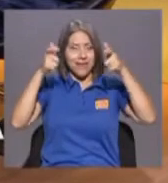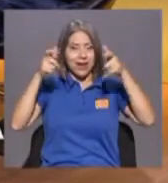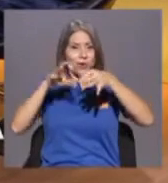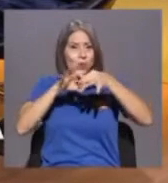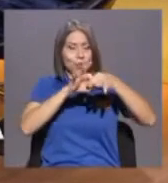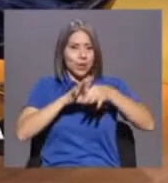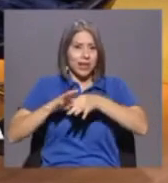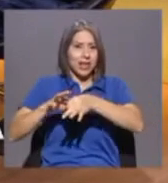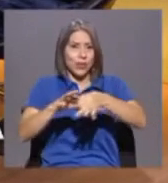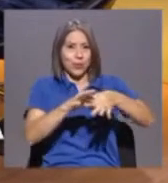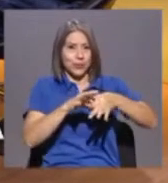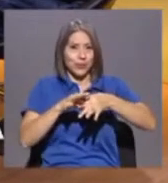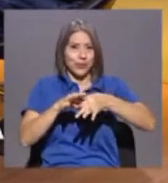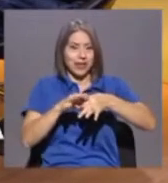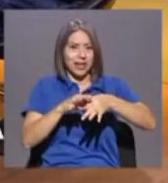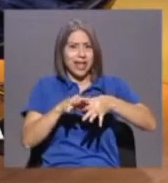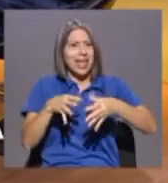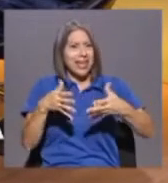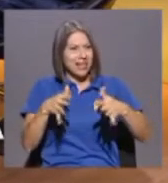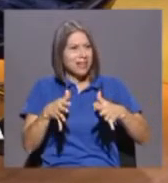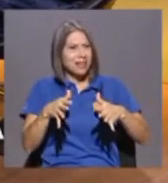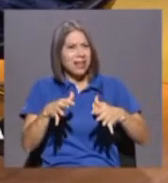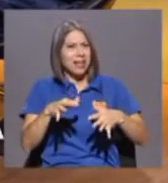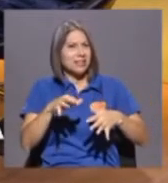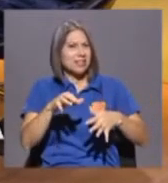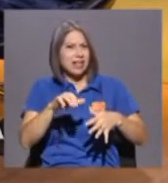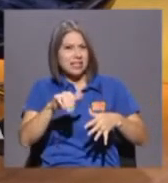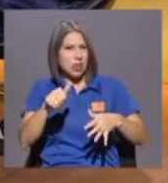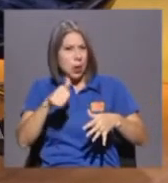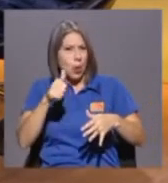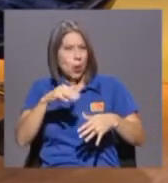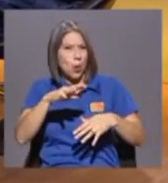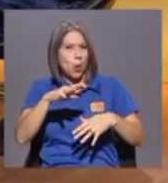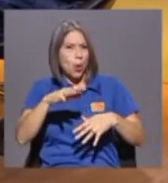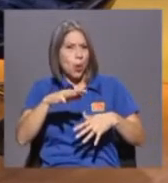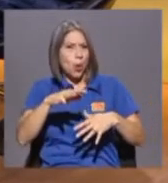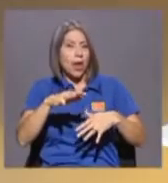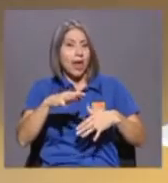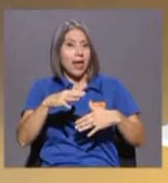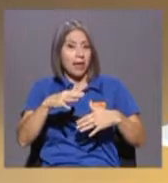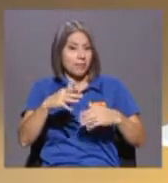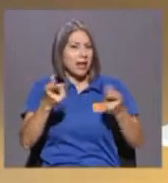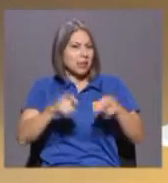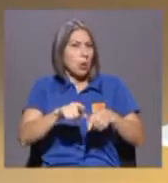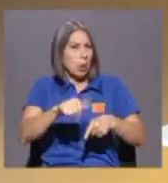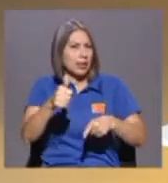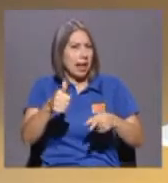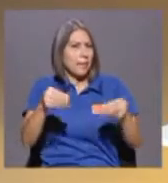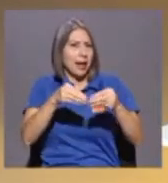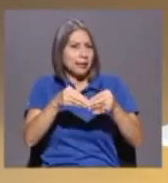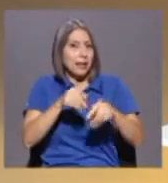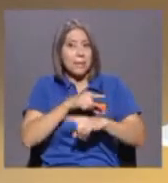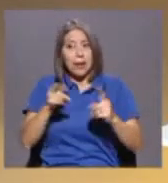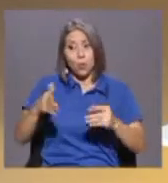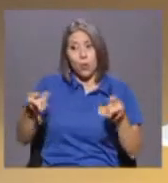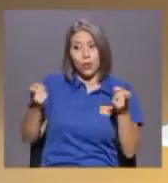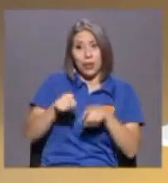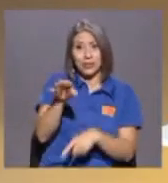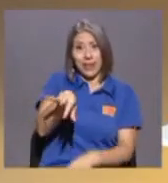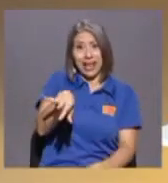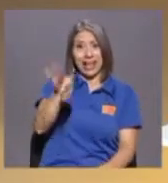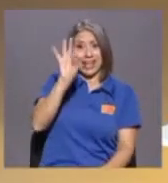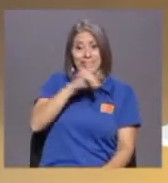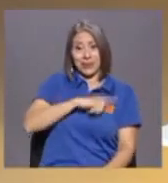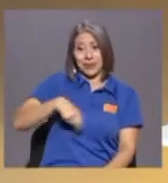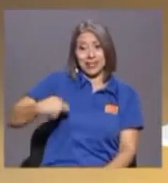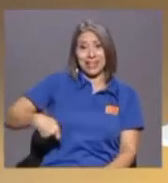como dos. Se dio otra más, y entonces cuando se dio la de Macron nos pellizcábamos más o menos